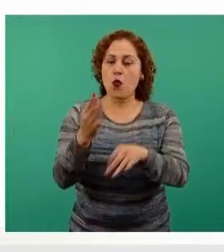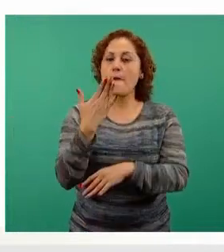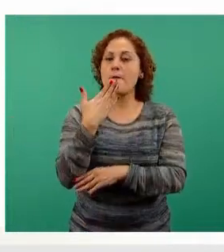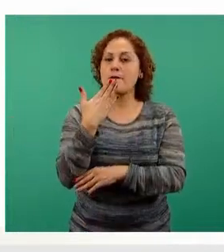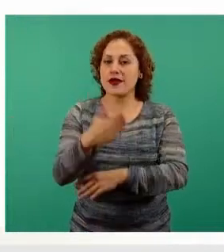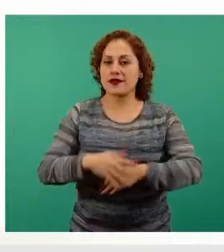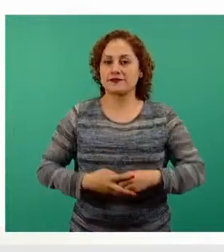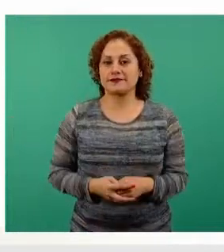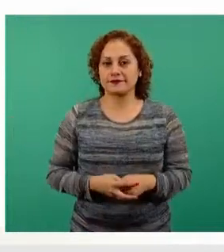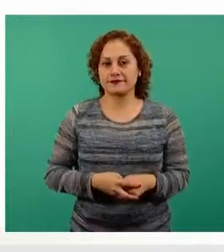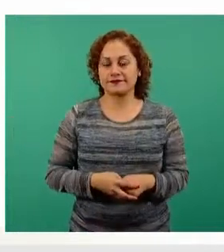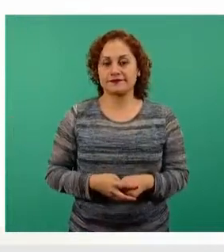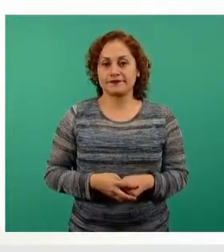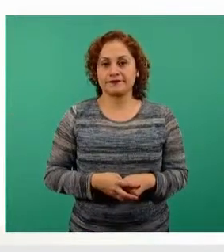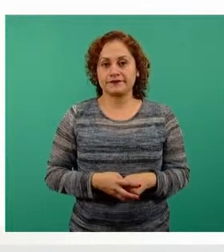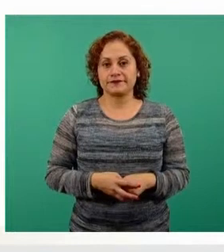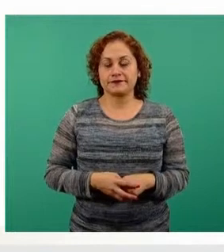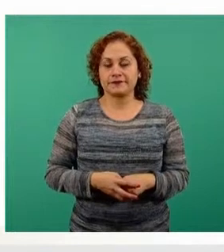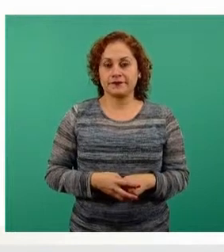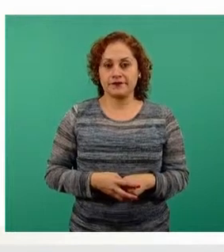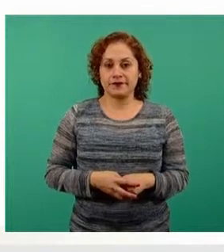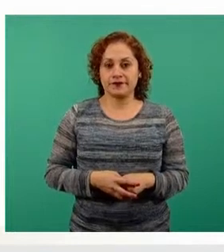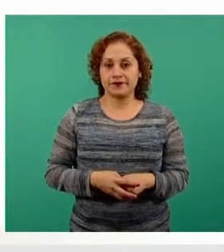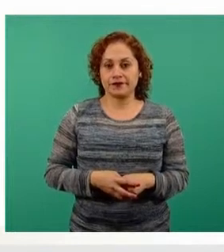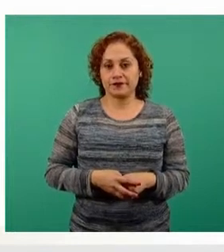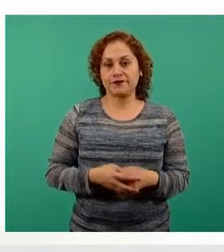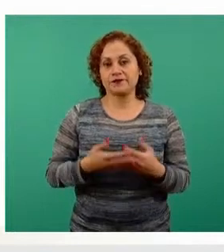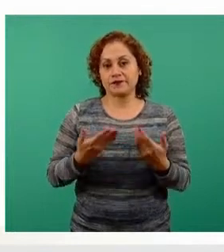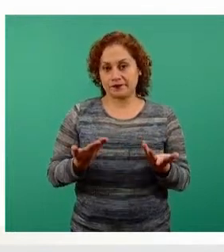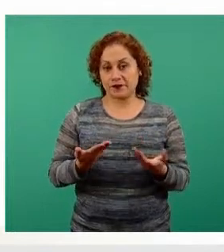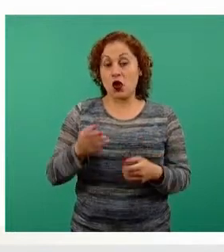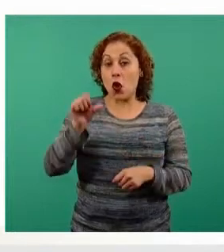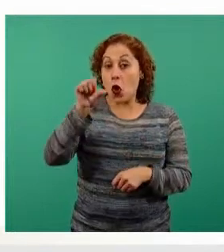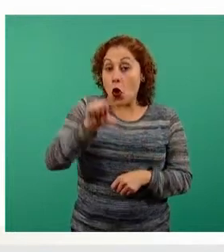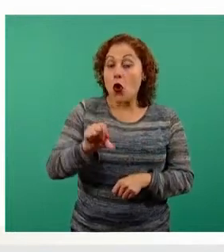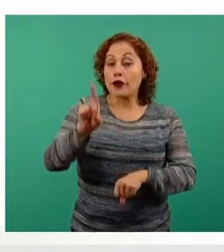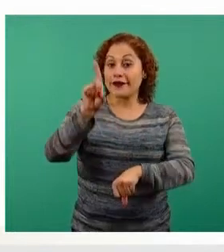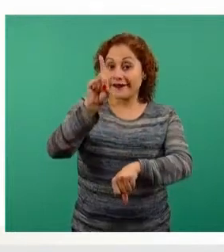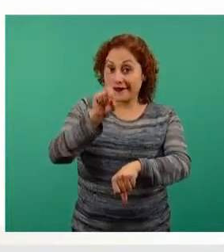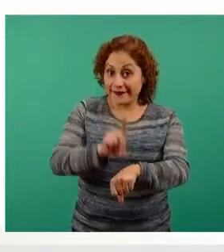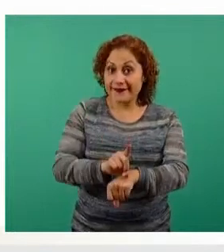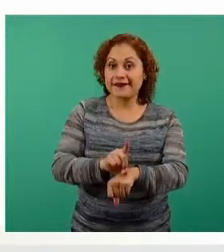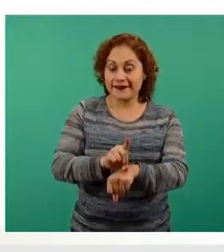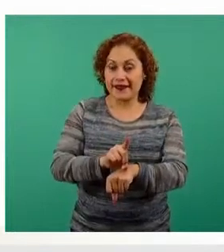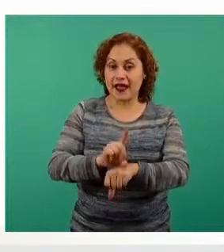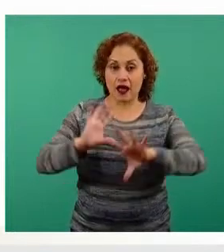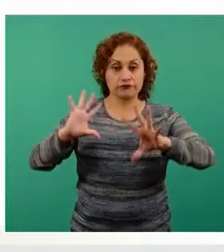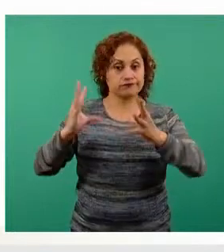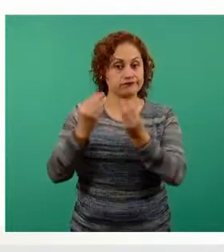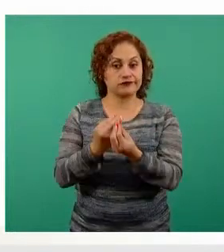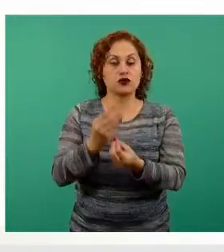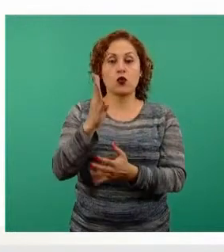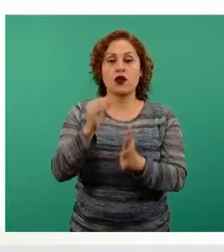que el número de dosis se incremente, llegando el día de hoy precisamente a estos más de